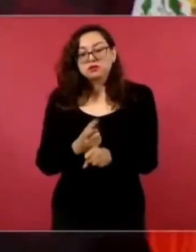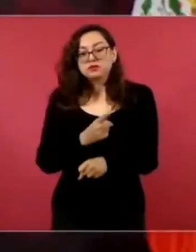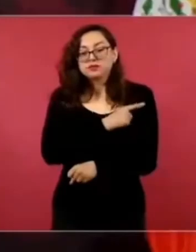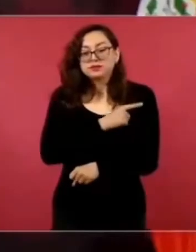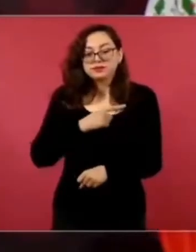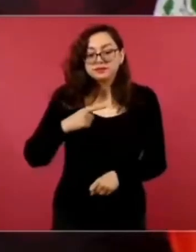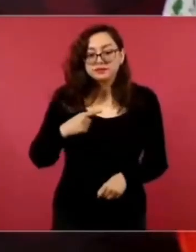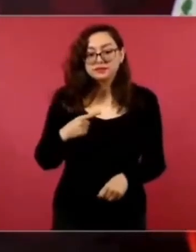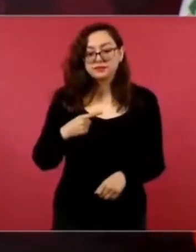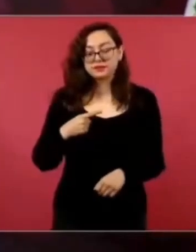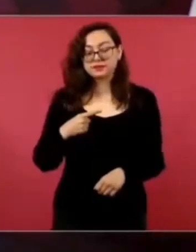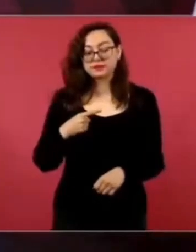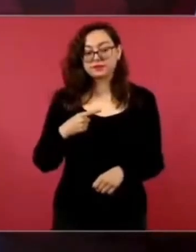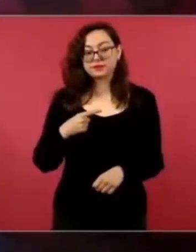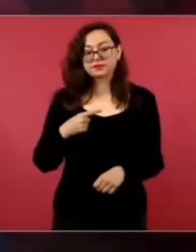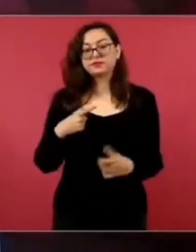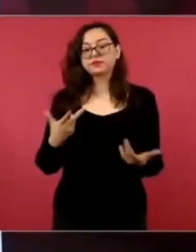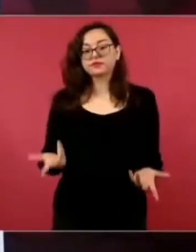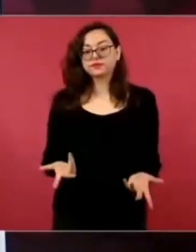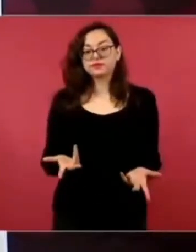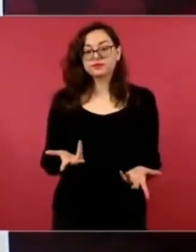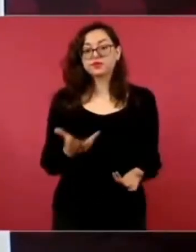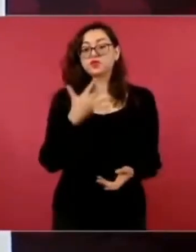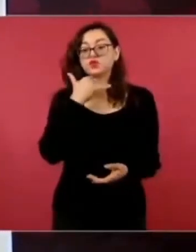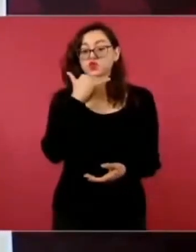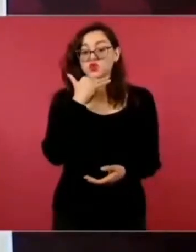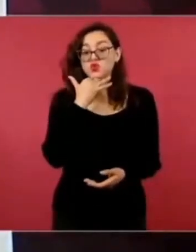reprobable la corrupción.